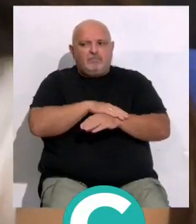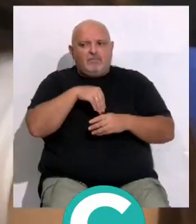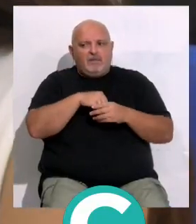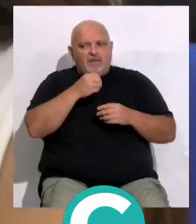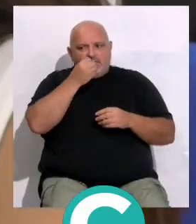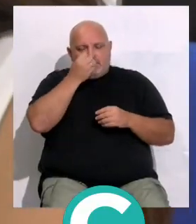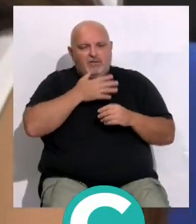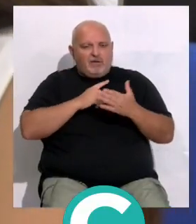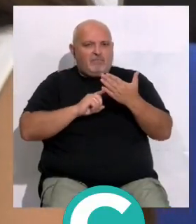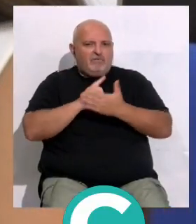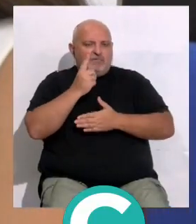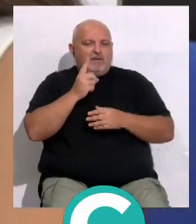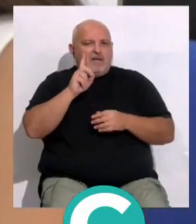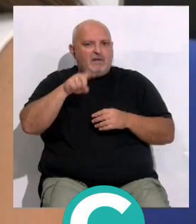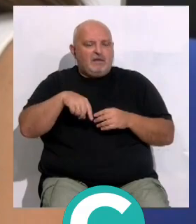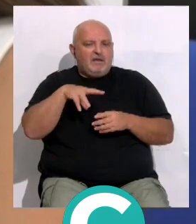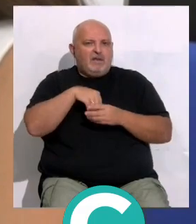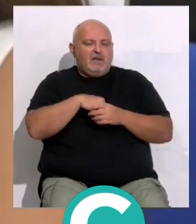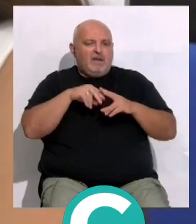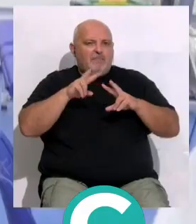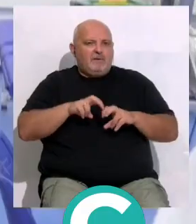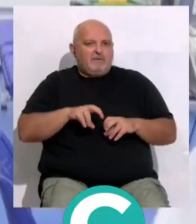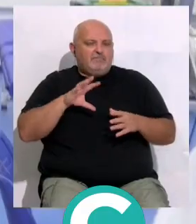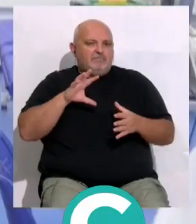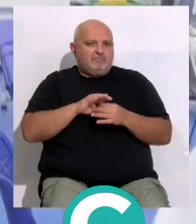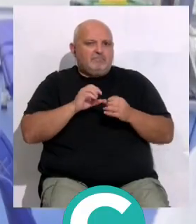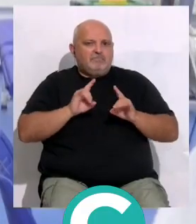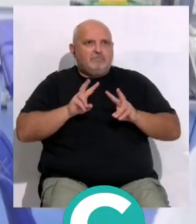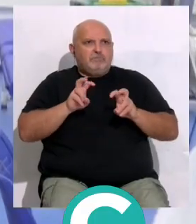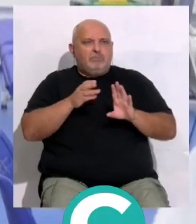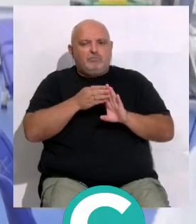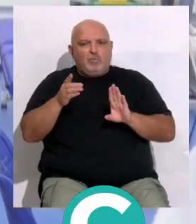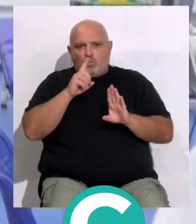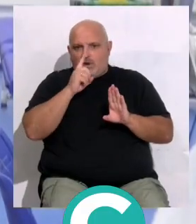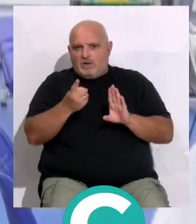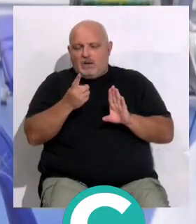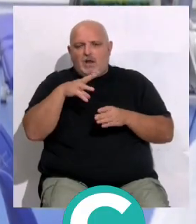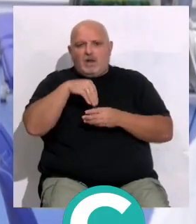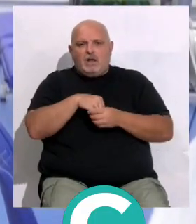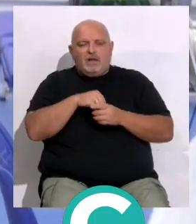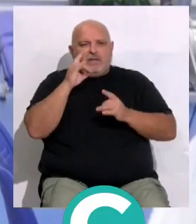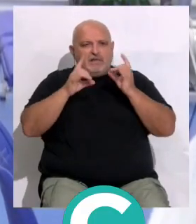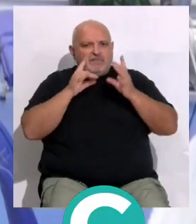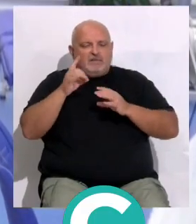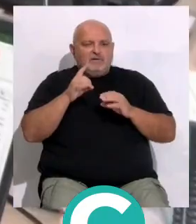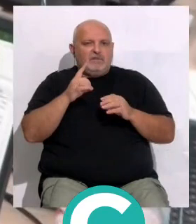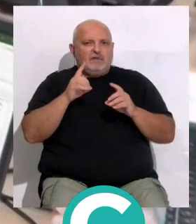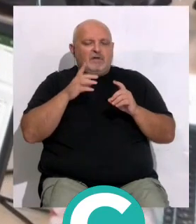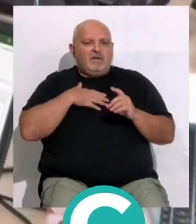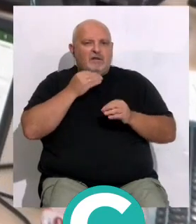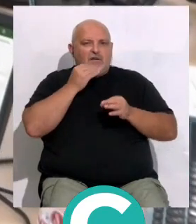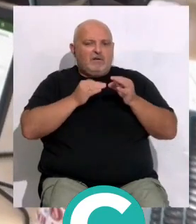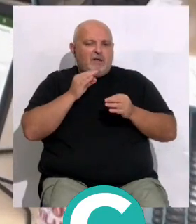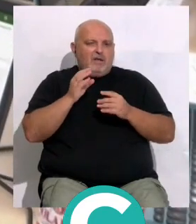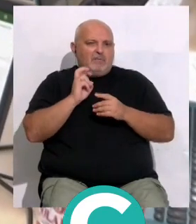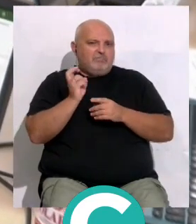de Ciencia e Innovación, entre ellos esta investigación que se inició hace un año y aglutina las iniciativas Eduglution